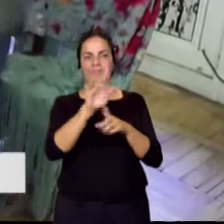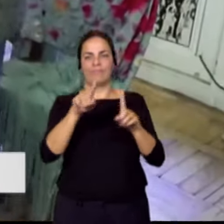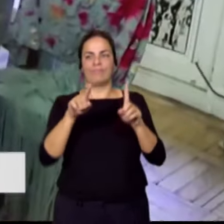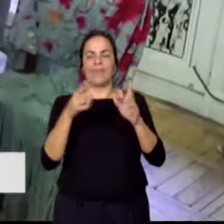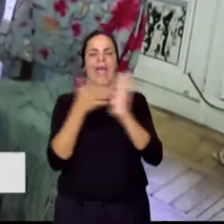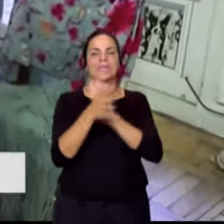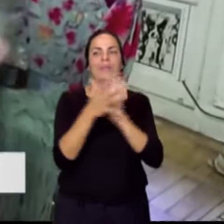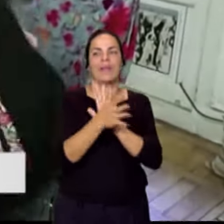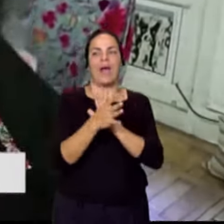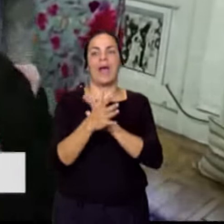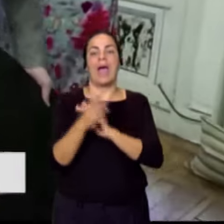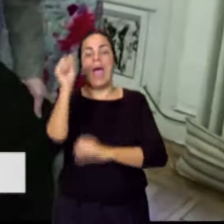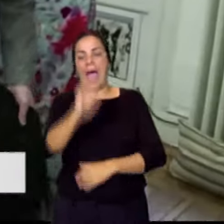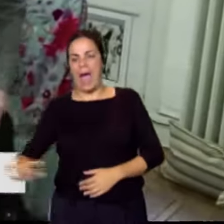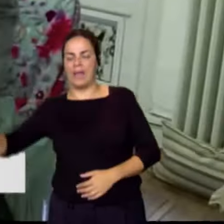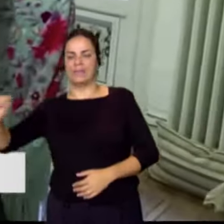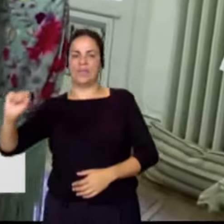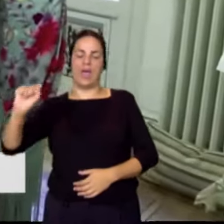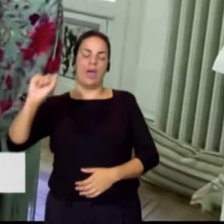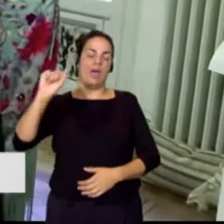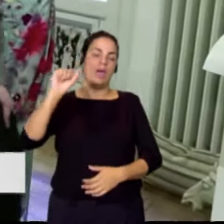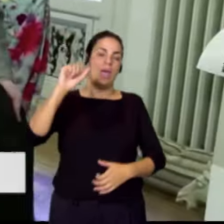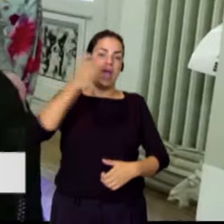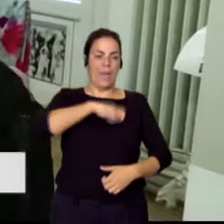Asia hispanoamérica y España